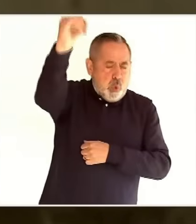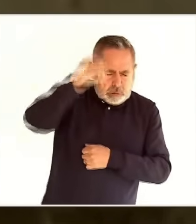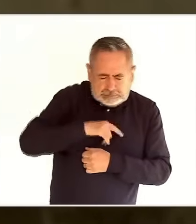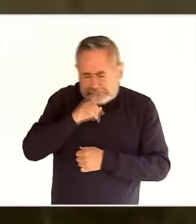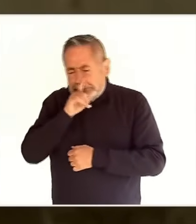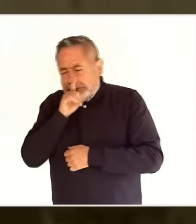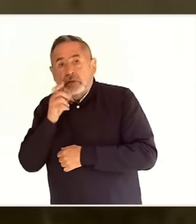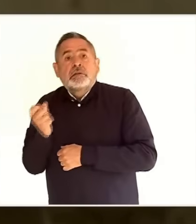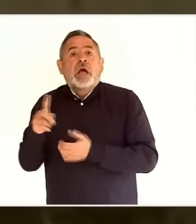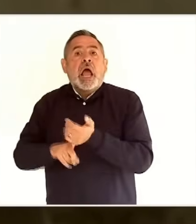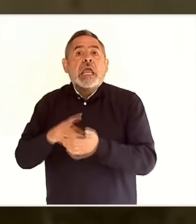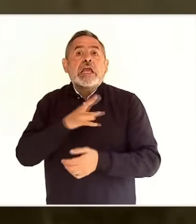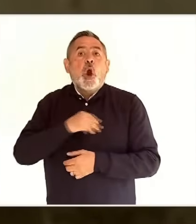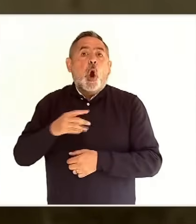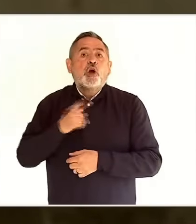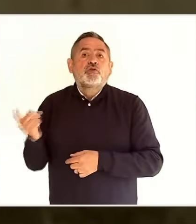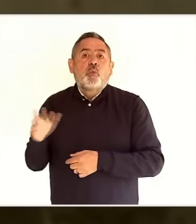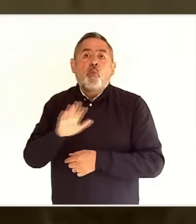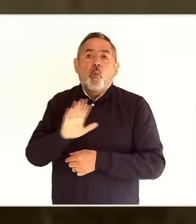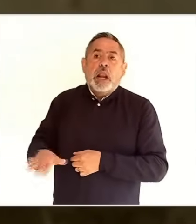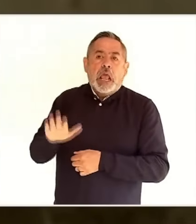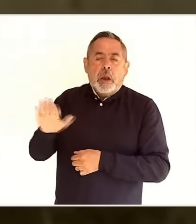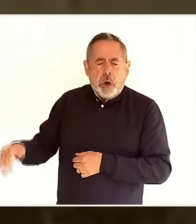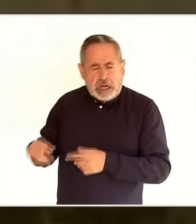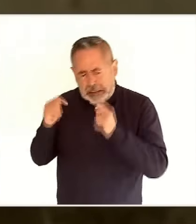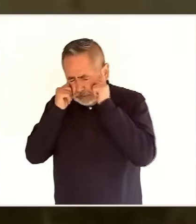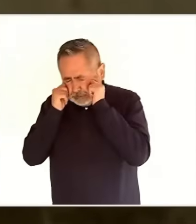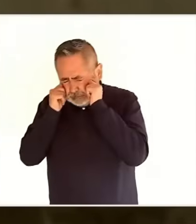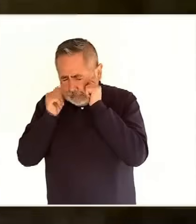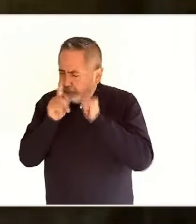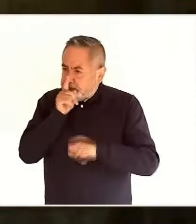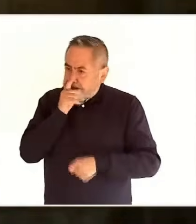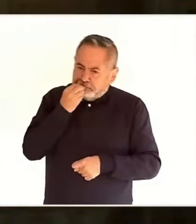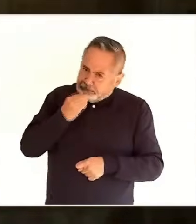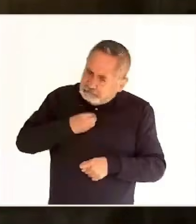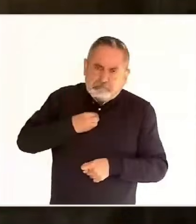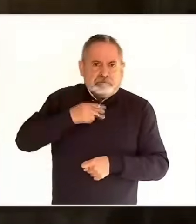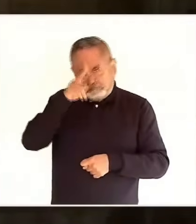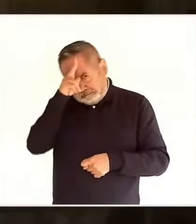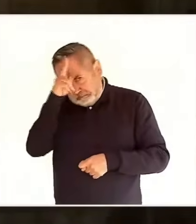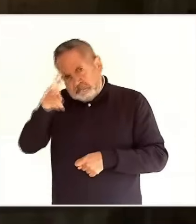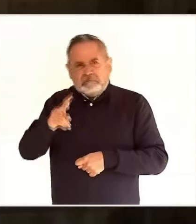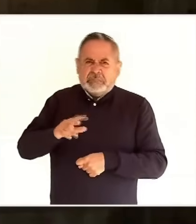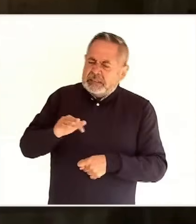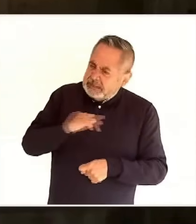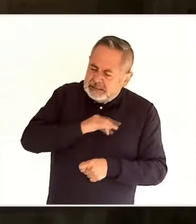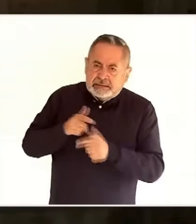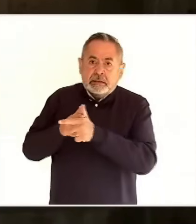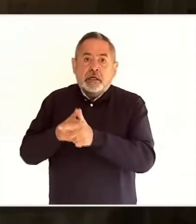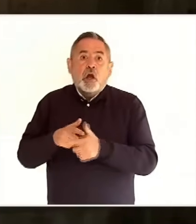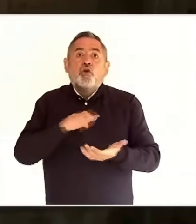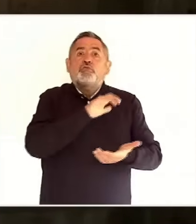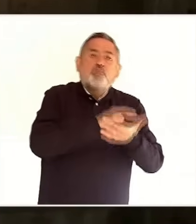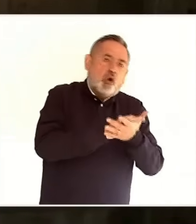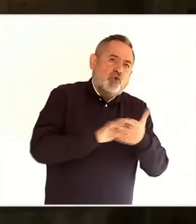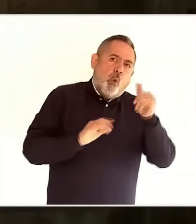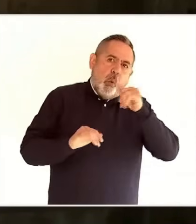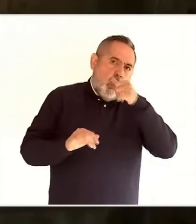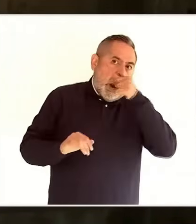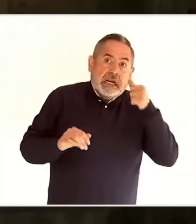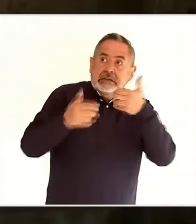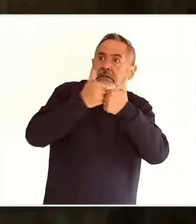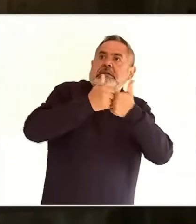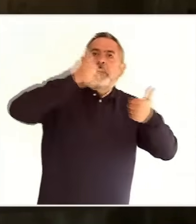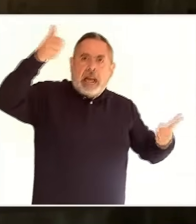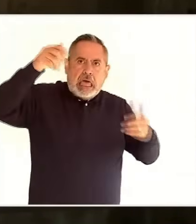la pérdida de algunos de sus hijos con un interés excepcional. separada de su esposo por largos periodos,